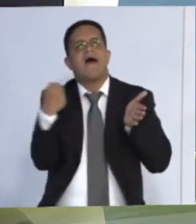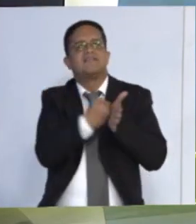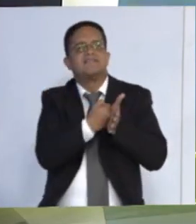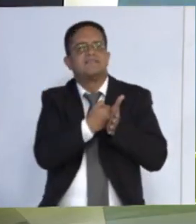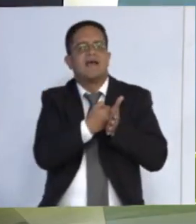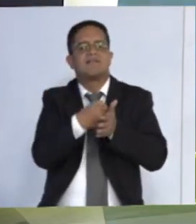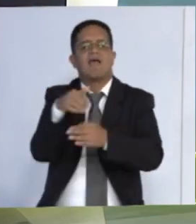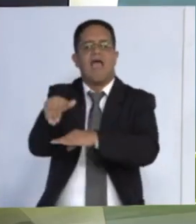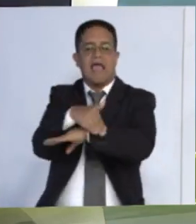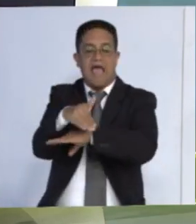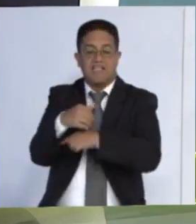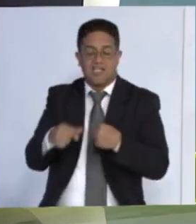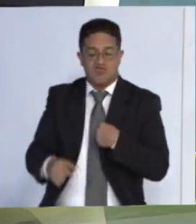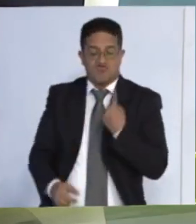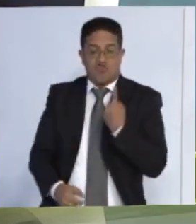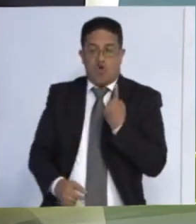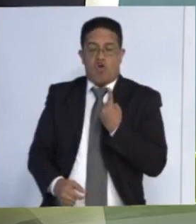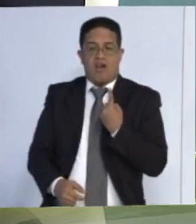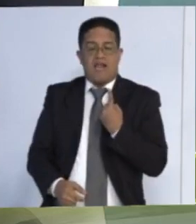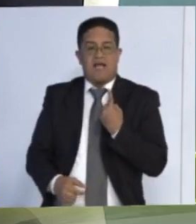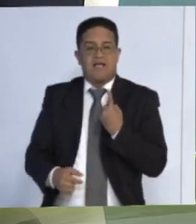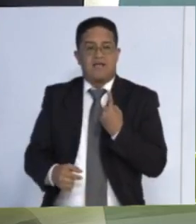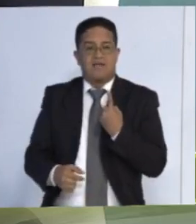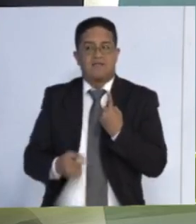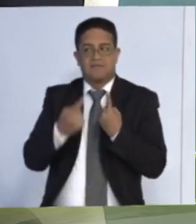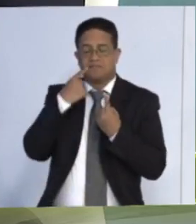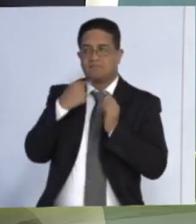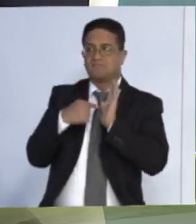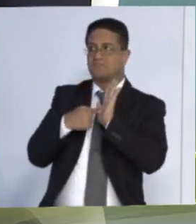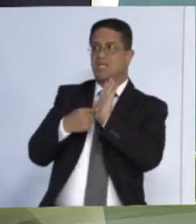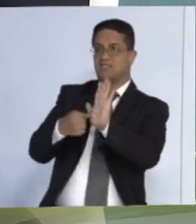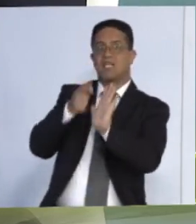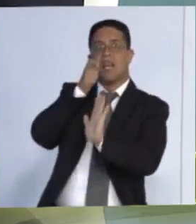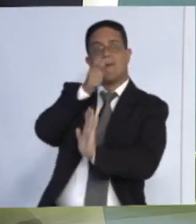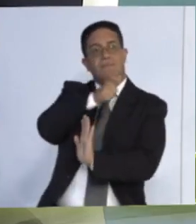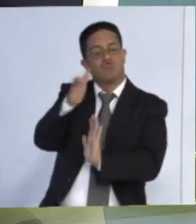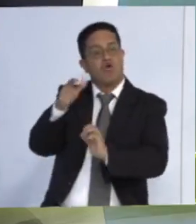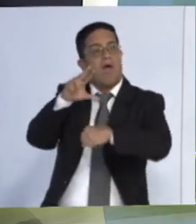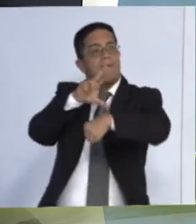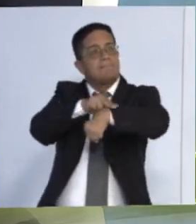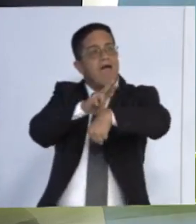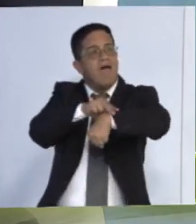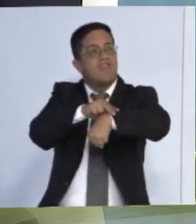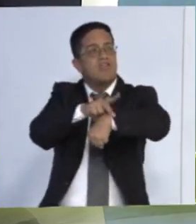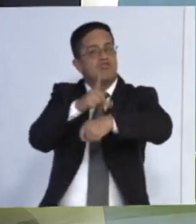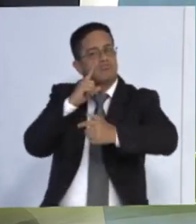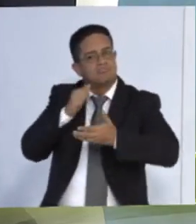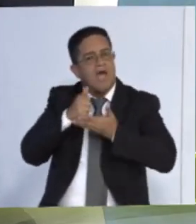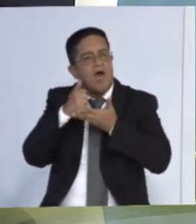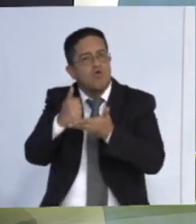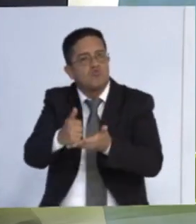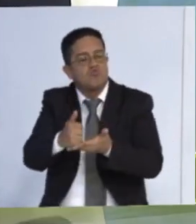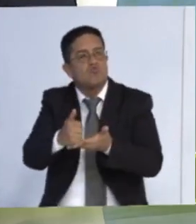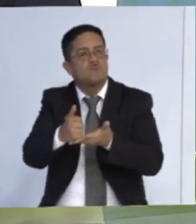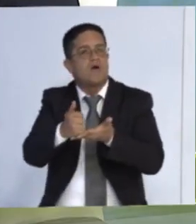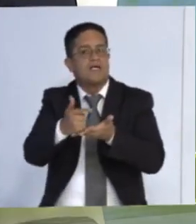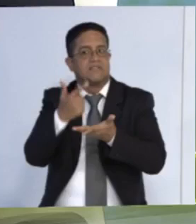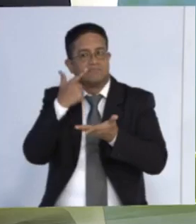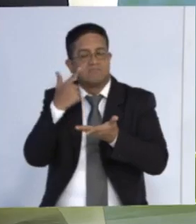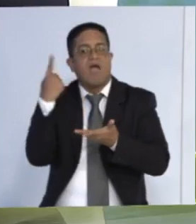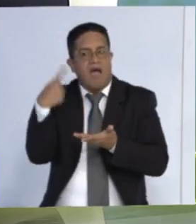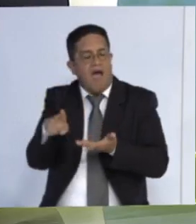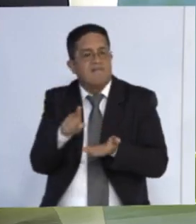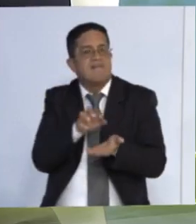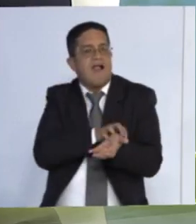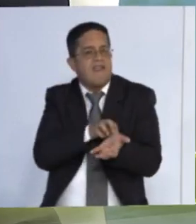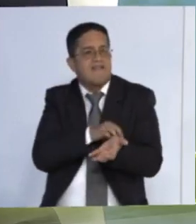la calle, esté sola, pueda como que expresarle al personal médico o a quien la está auxiliando que es alérgica